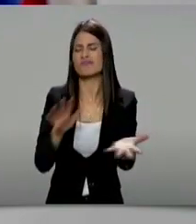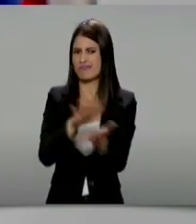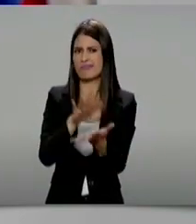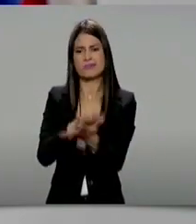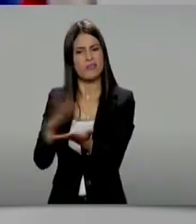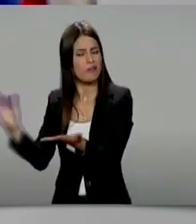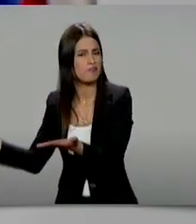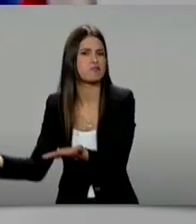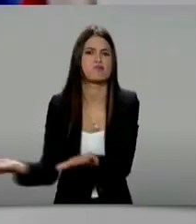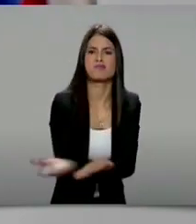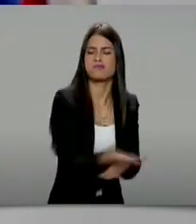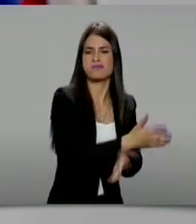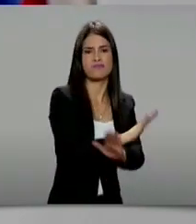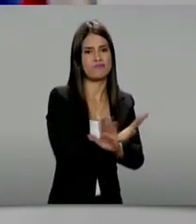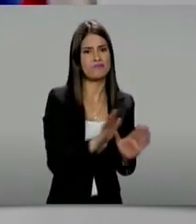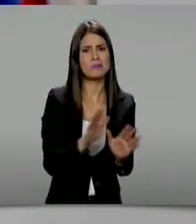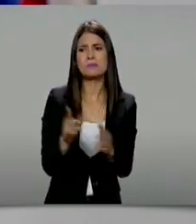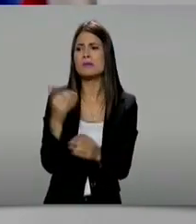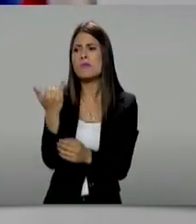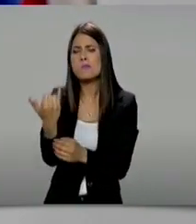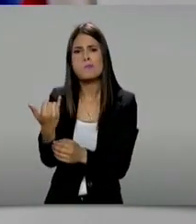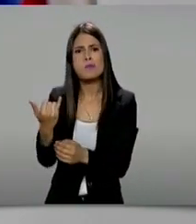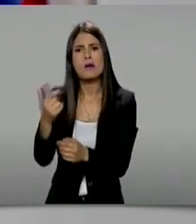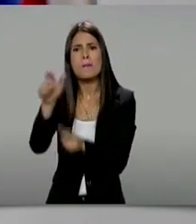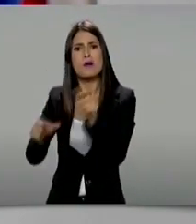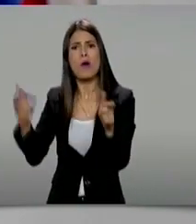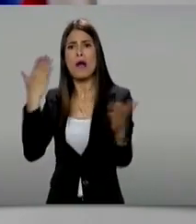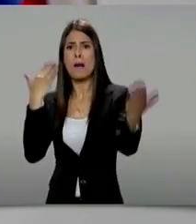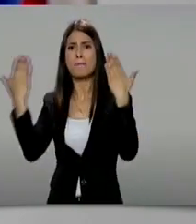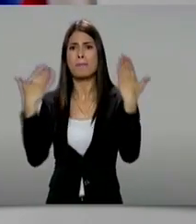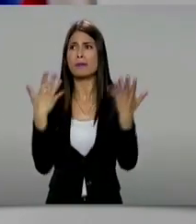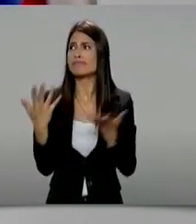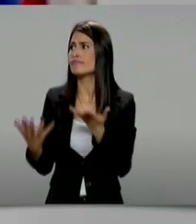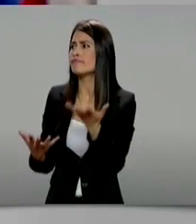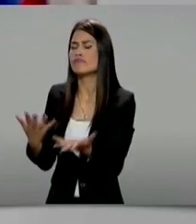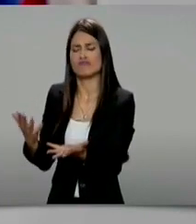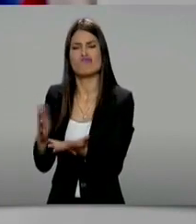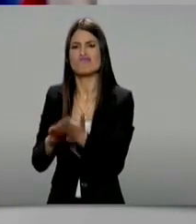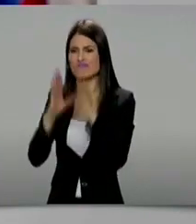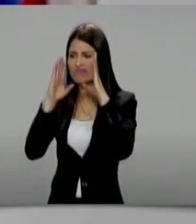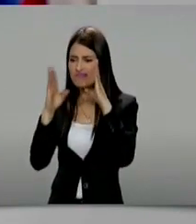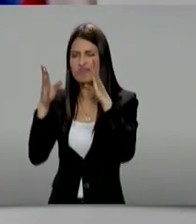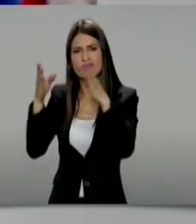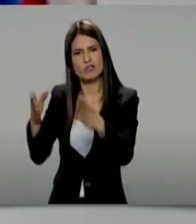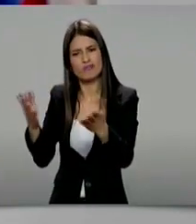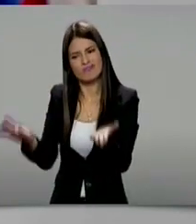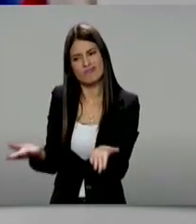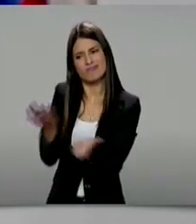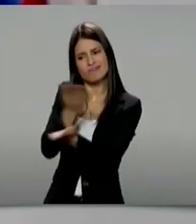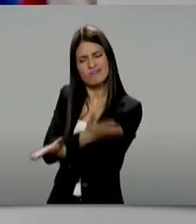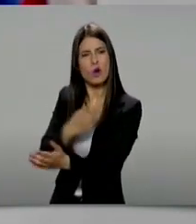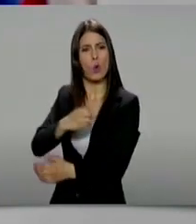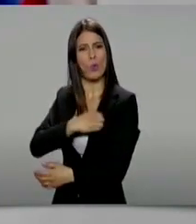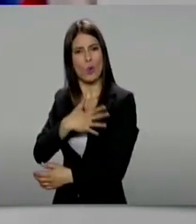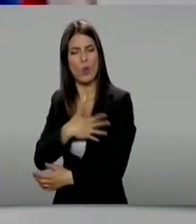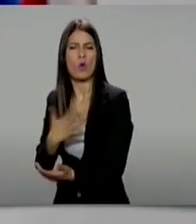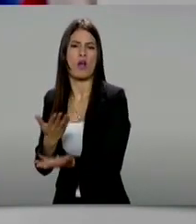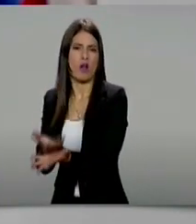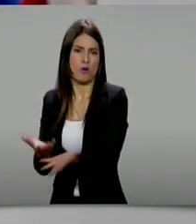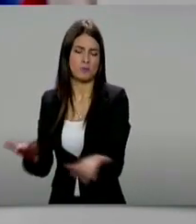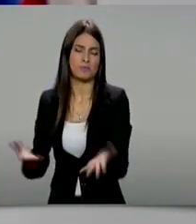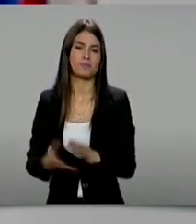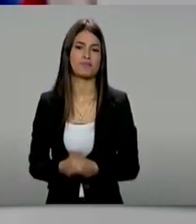campesinos no habrá formalización de ningún predio en Colombia sin que antes se constate que